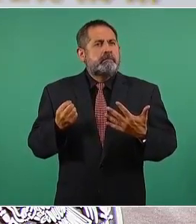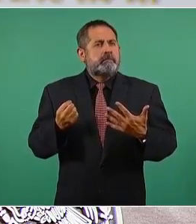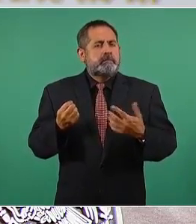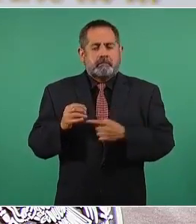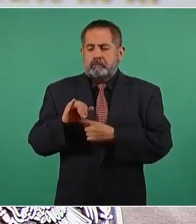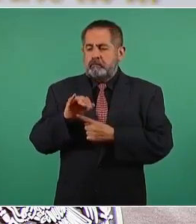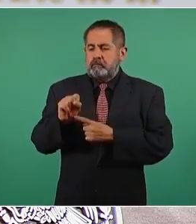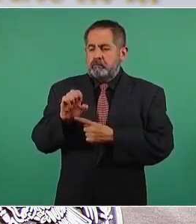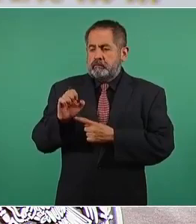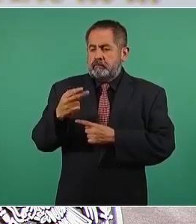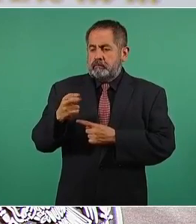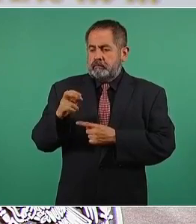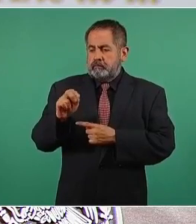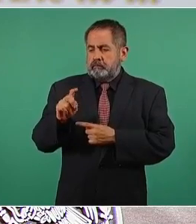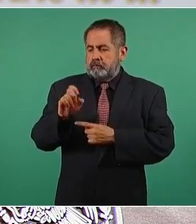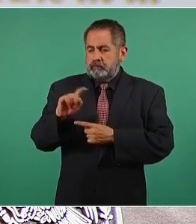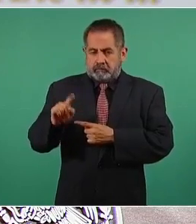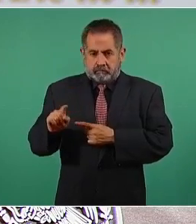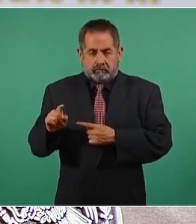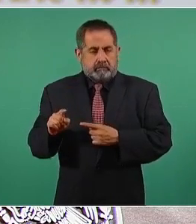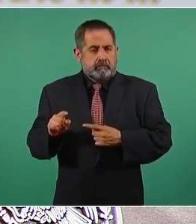José Hernández,